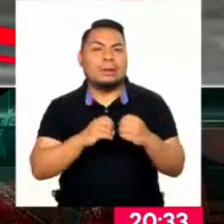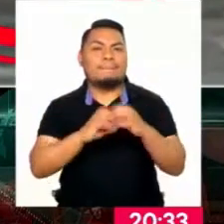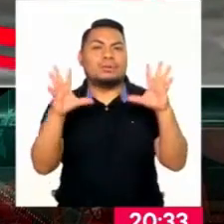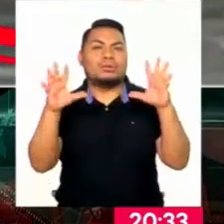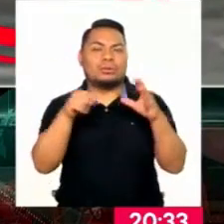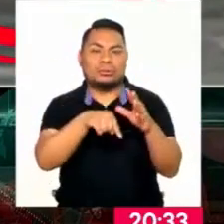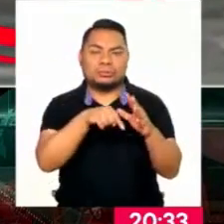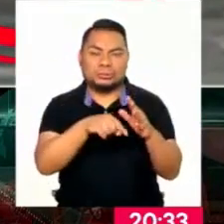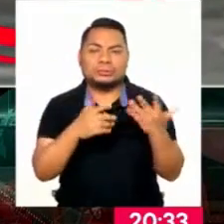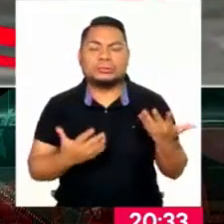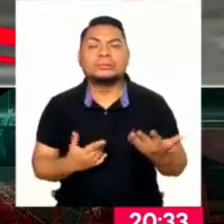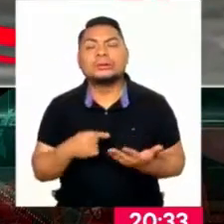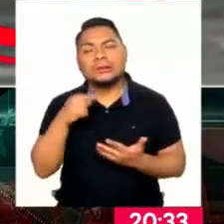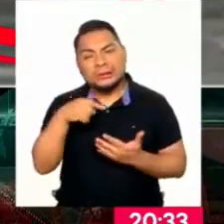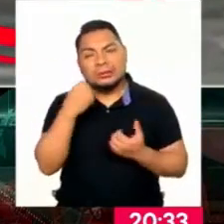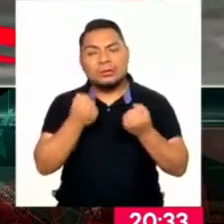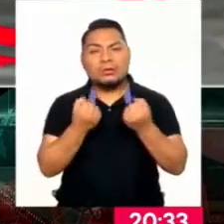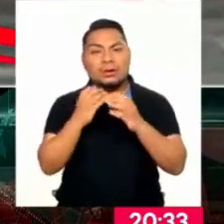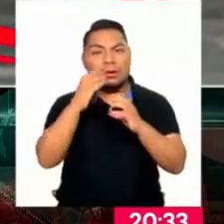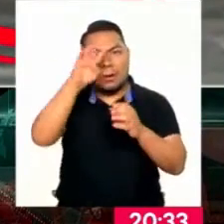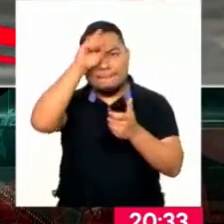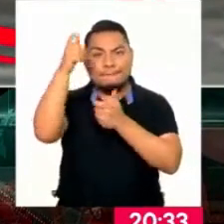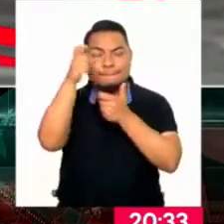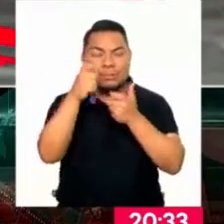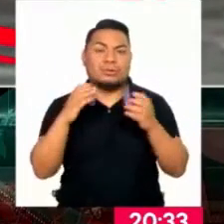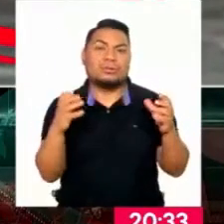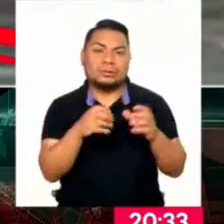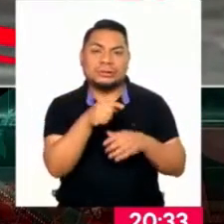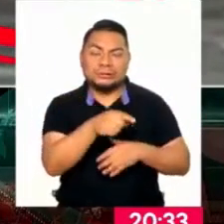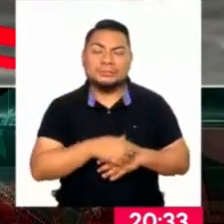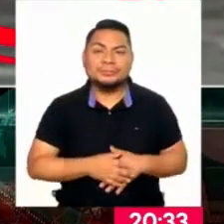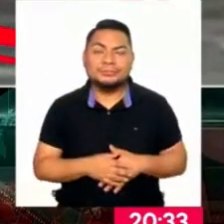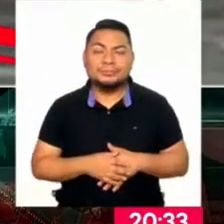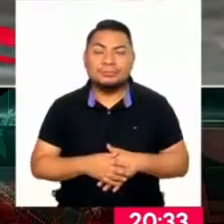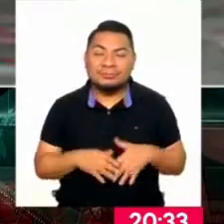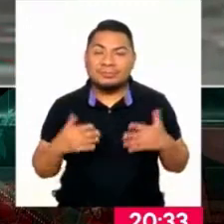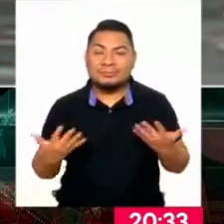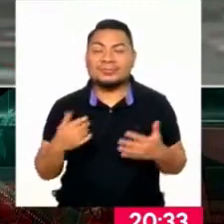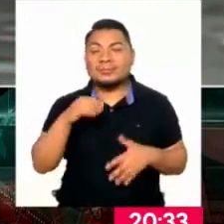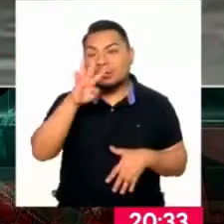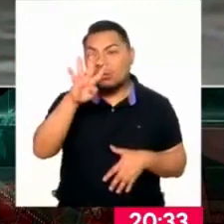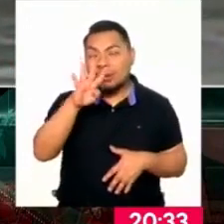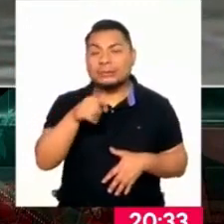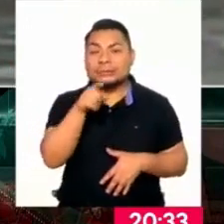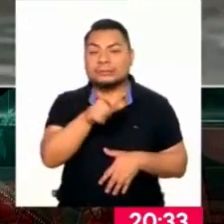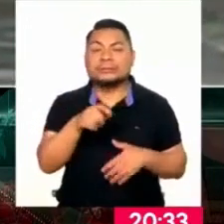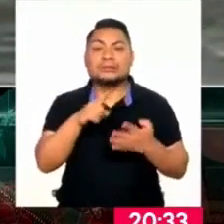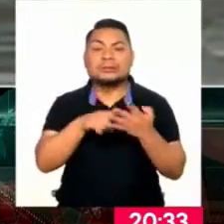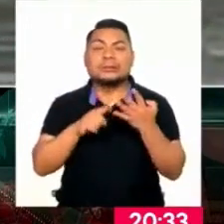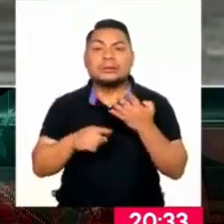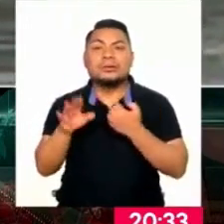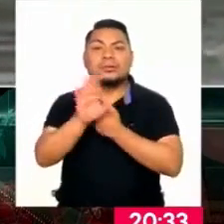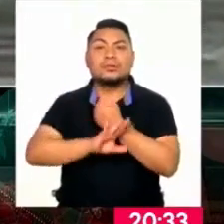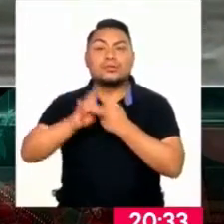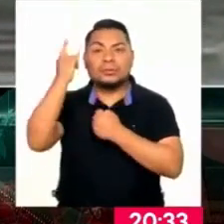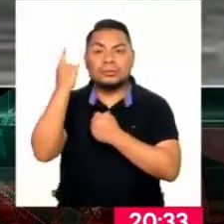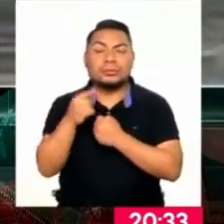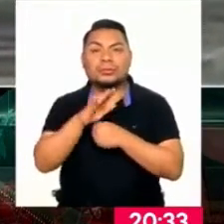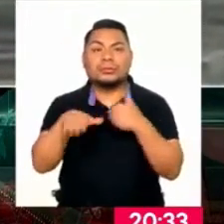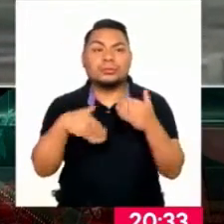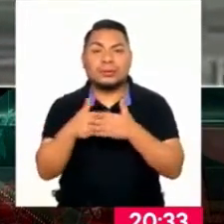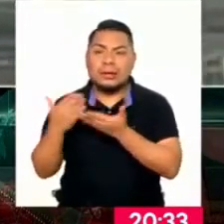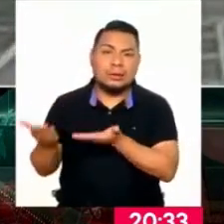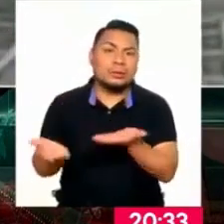extinción de incendios del concesionario del aeropuerto Lima Airport Partners. 4. La tripulación de la aeronave activó su protocolo de emergencia para